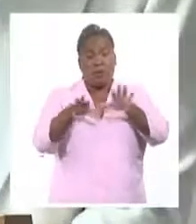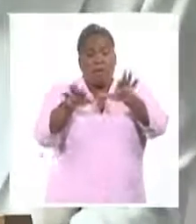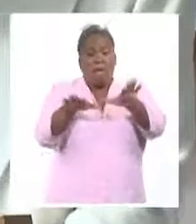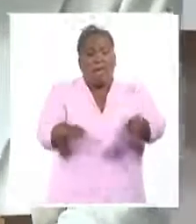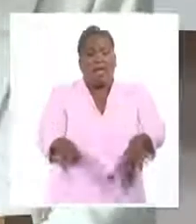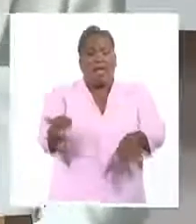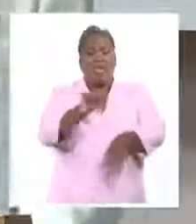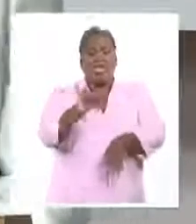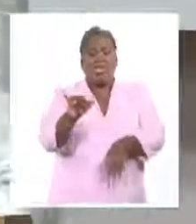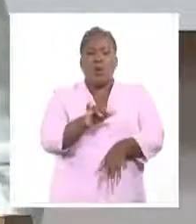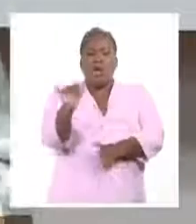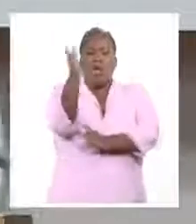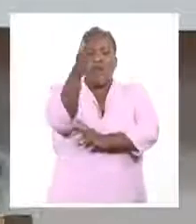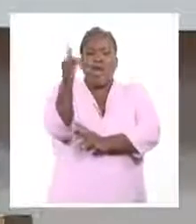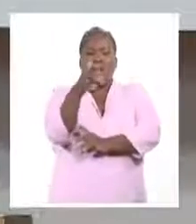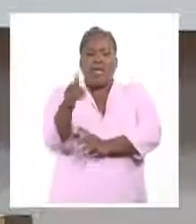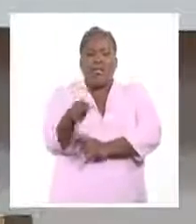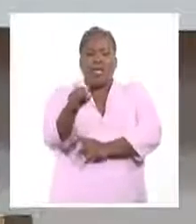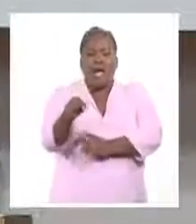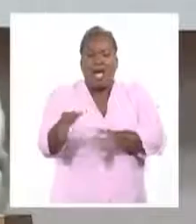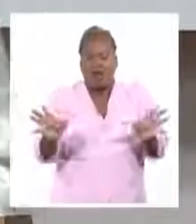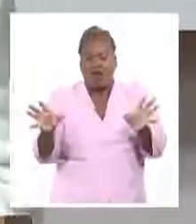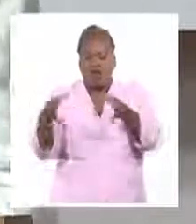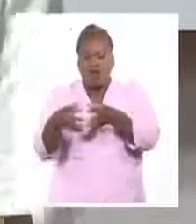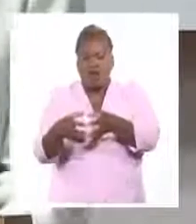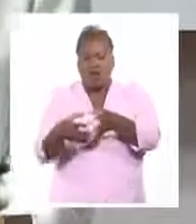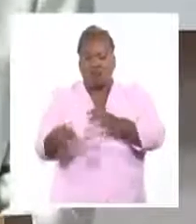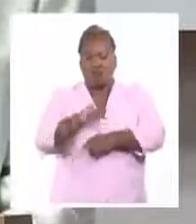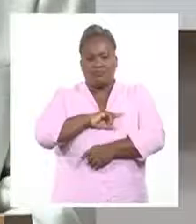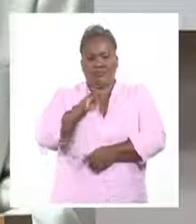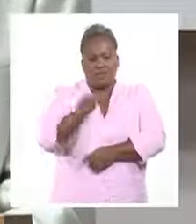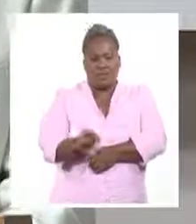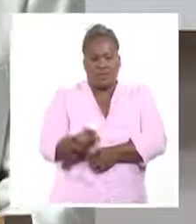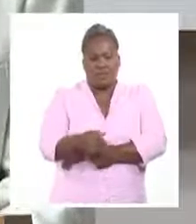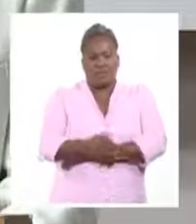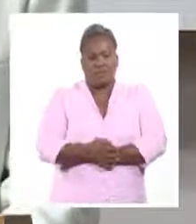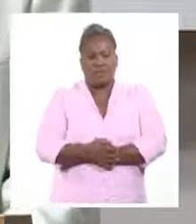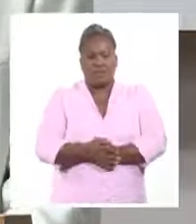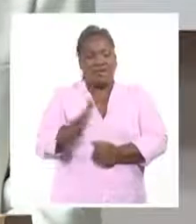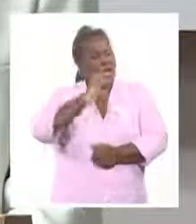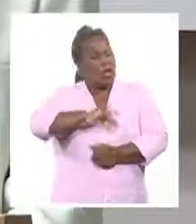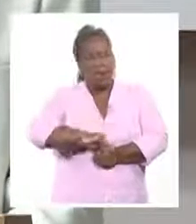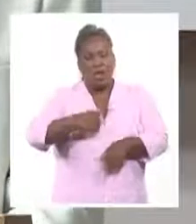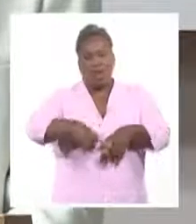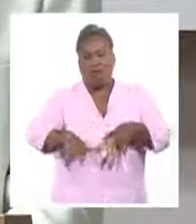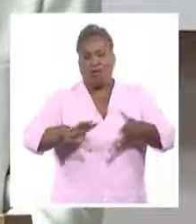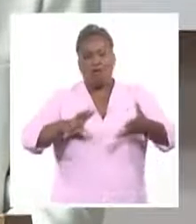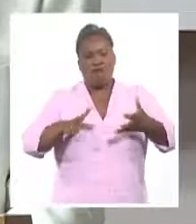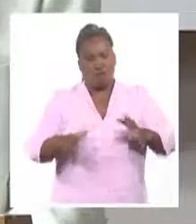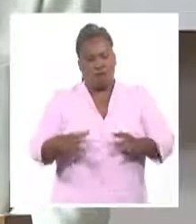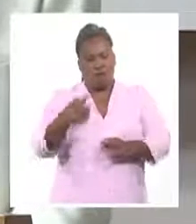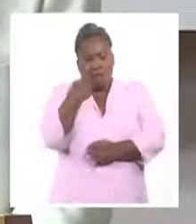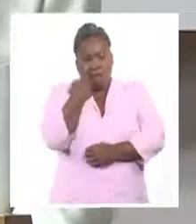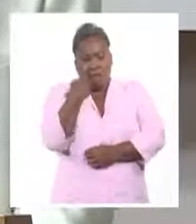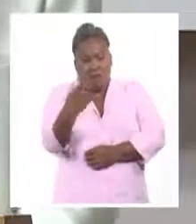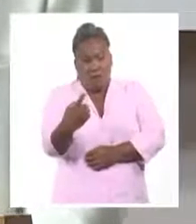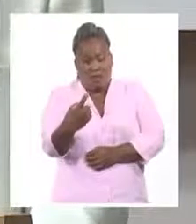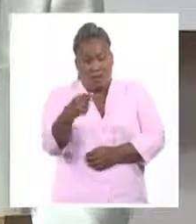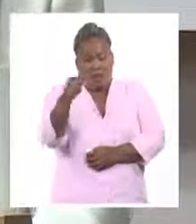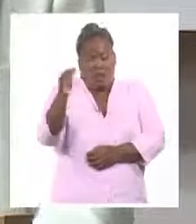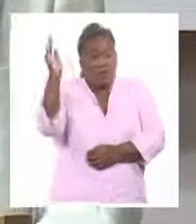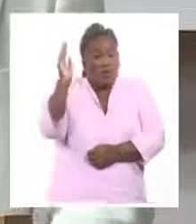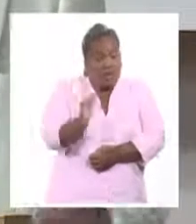mística del juicio final a un escuadrón de acorazados. No veo otra manera de ser y actuar cuando se viene de una tradición